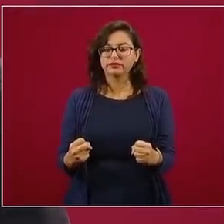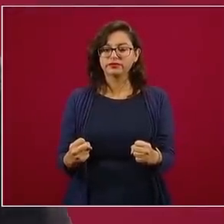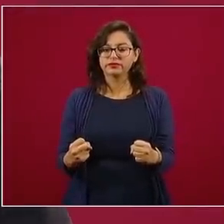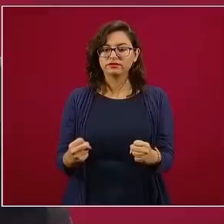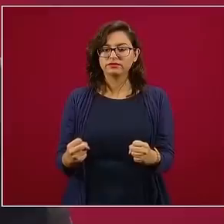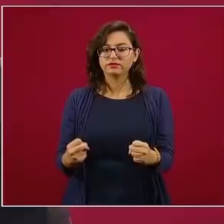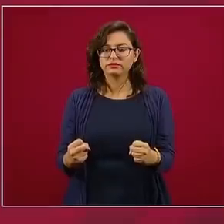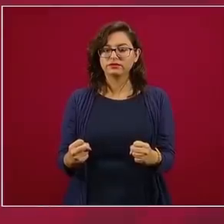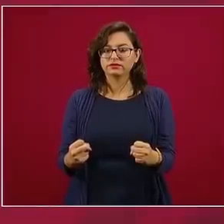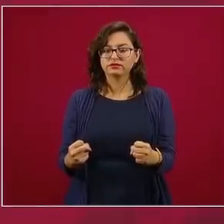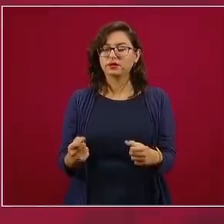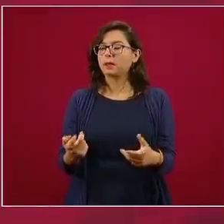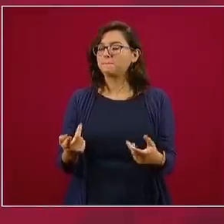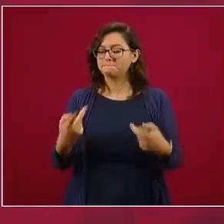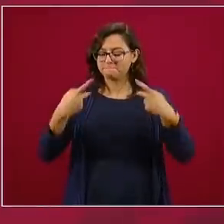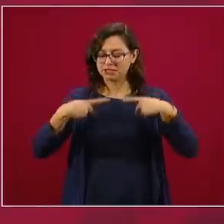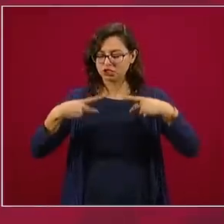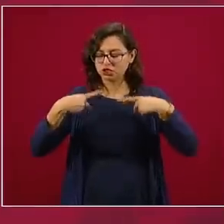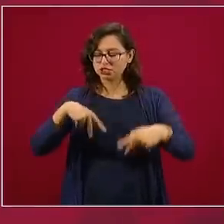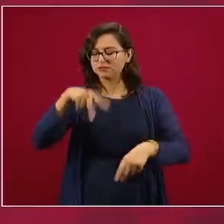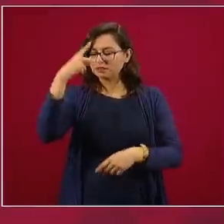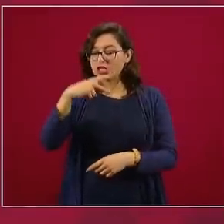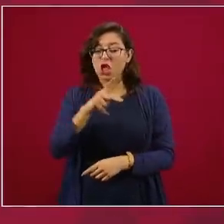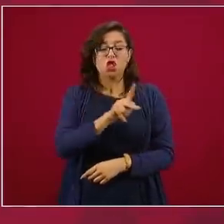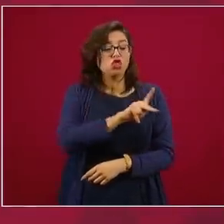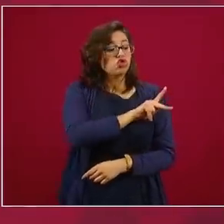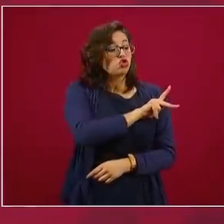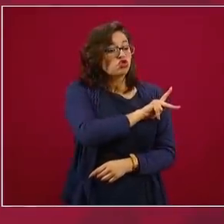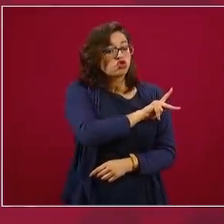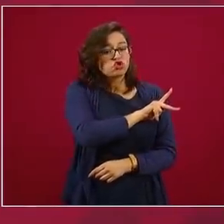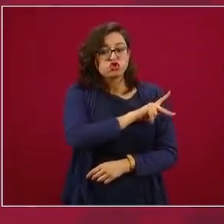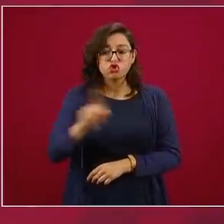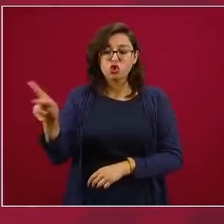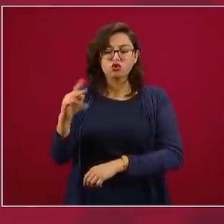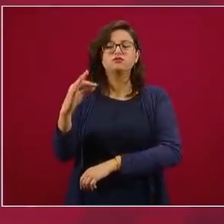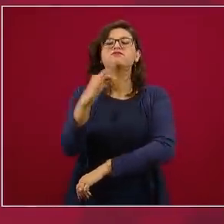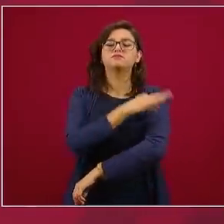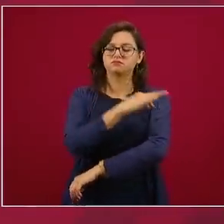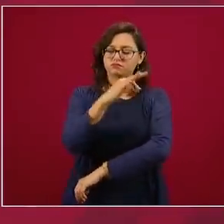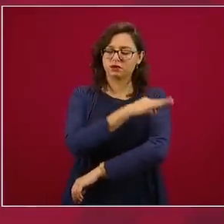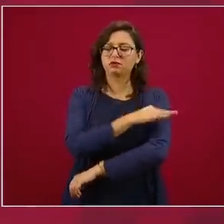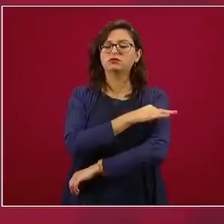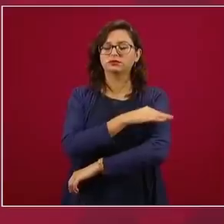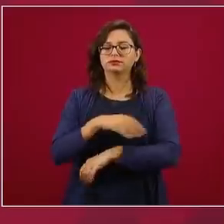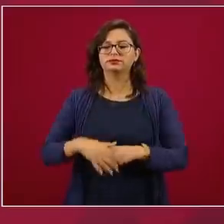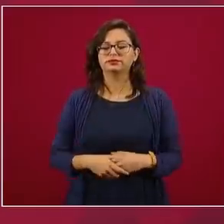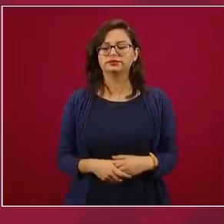Van a tener todos los mexicanos acceso a la vacuna.